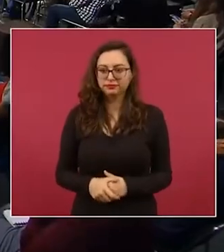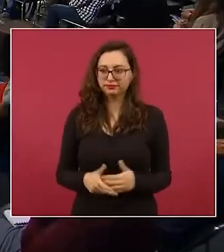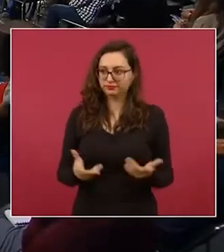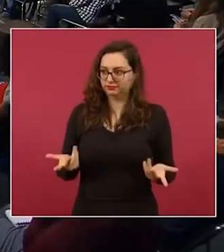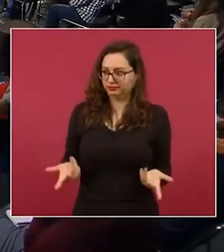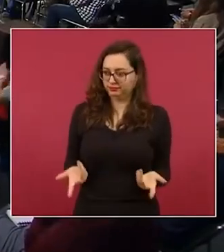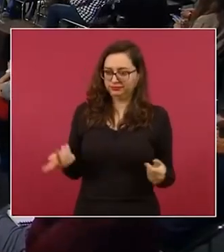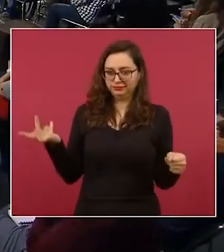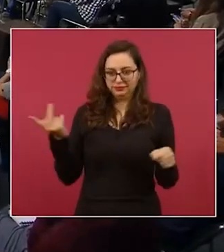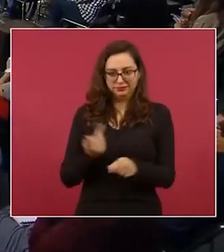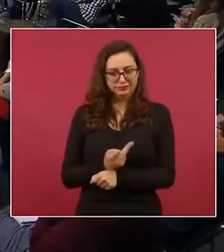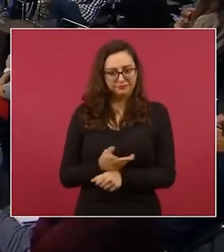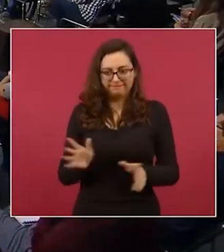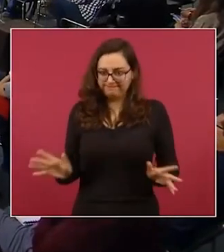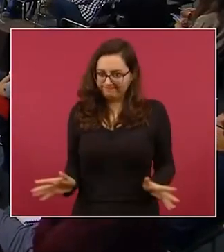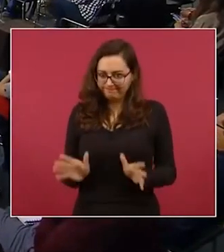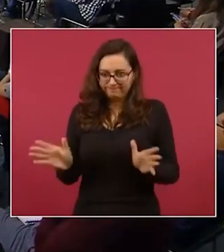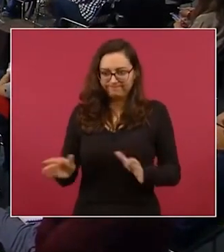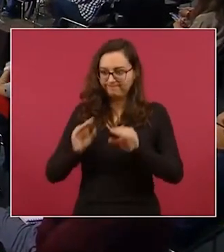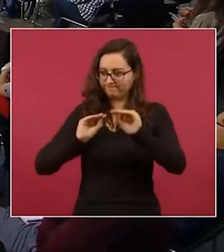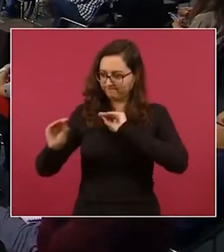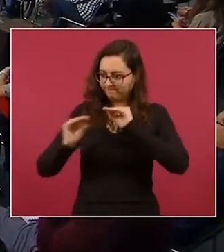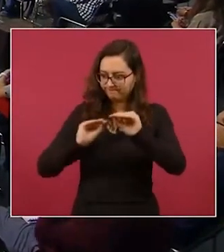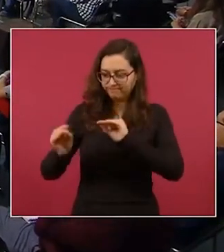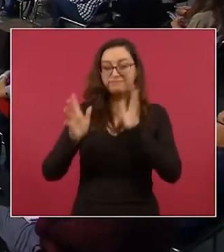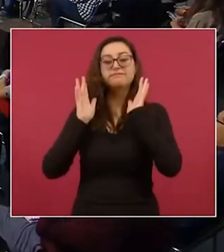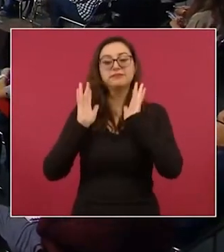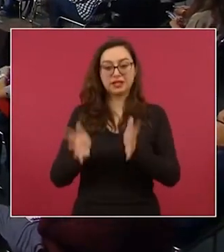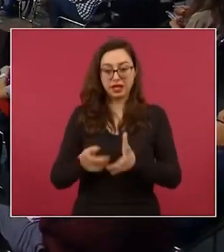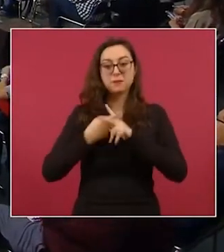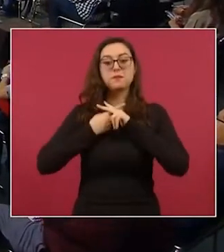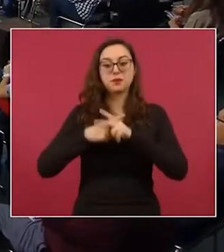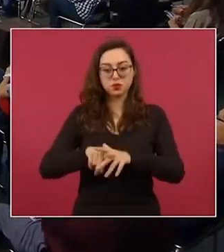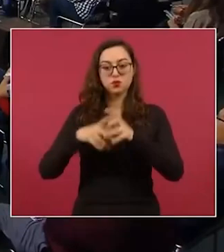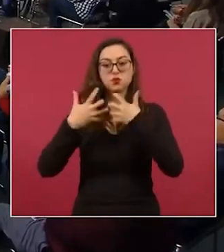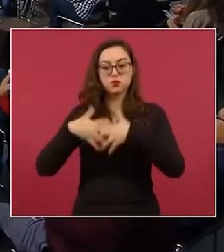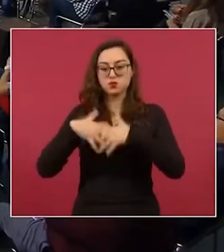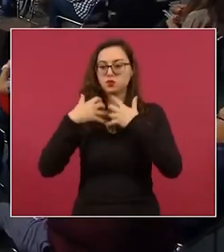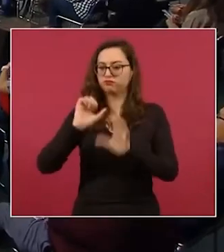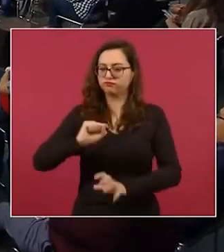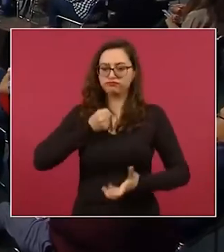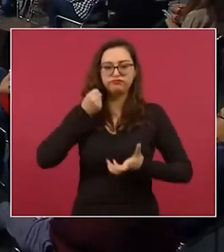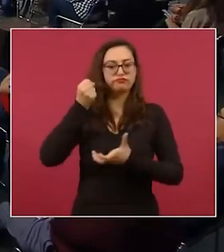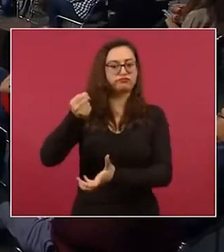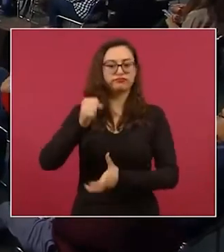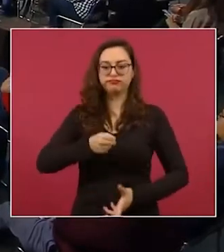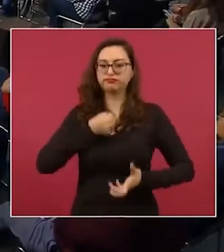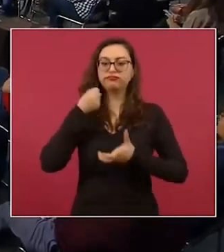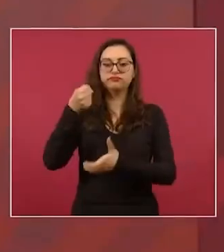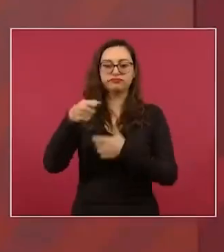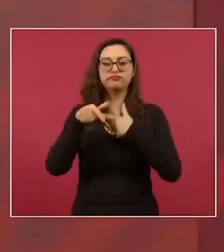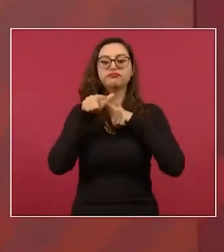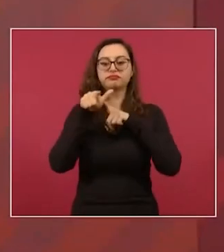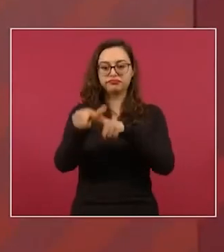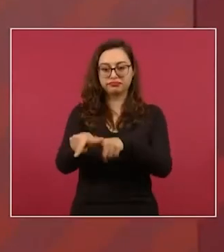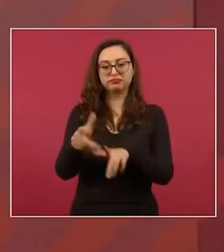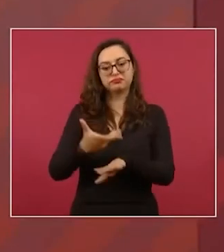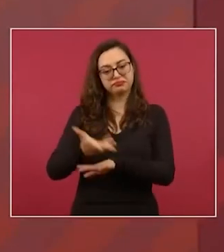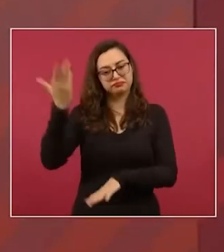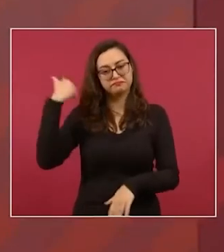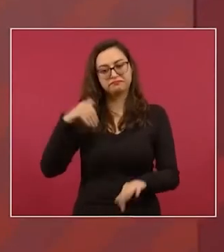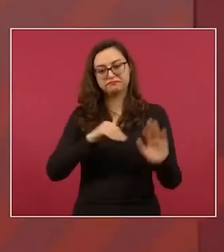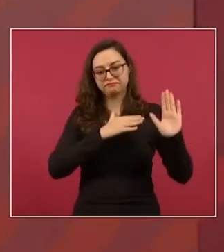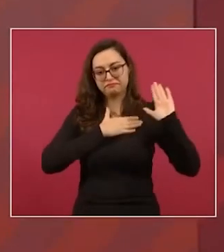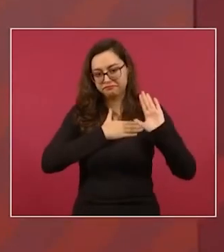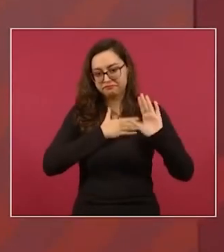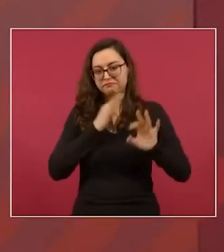ya le echamos a andar y está produciendo y vamos a seguir invirtiendo. Fue un compromiso que hicimos y lo